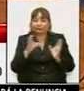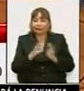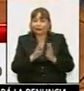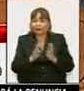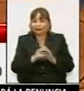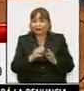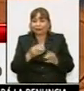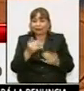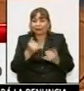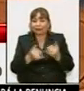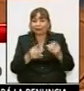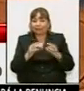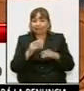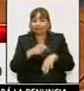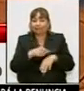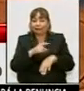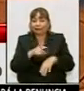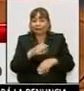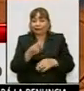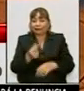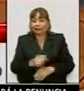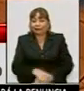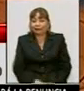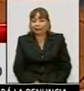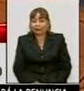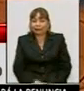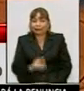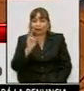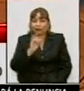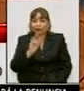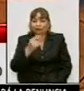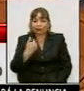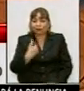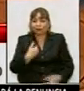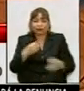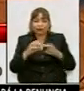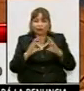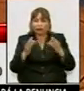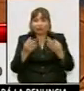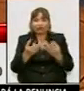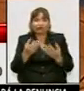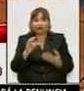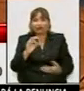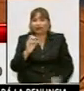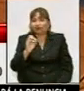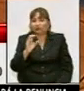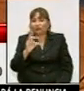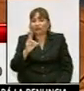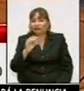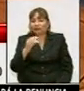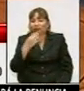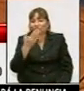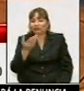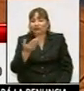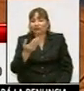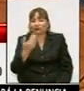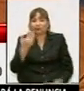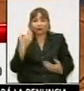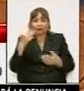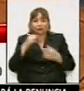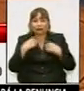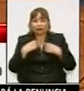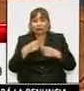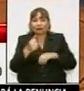convocado de última hora y de emergencia, por lo tanto no tenemos el coro reglamentario, y también el señor Suárez acaba de llamar a su